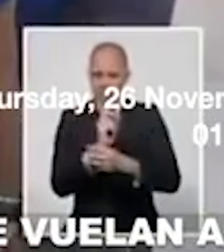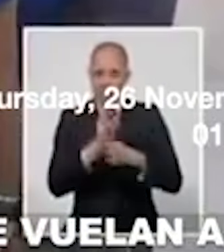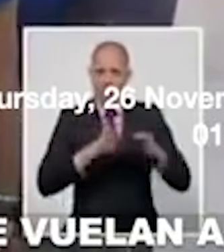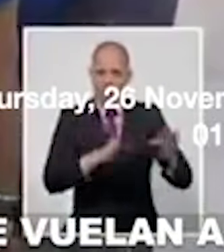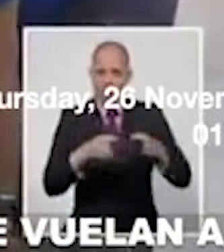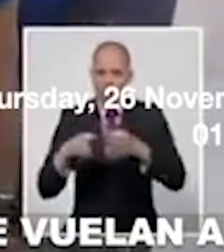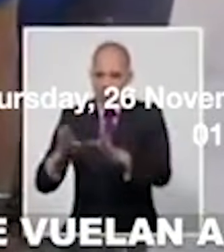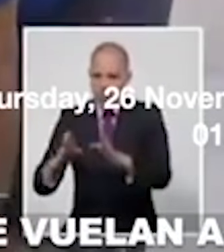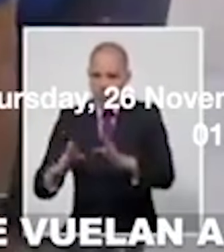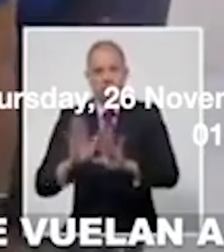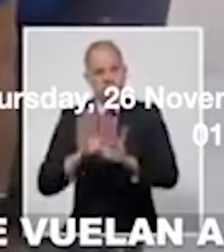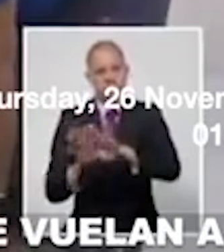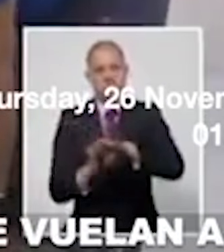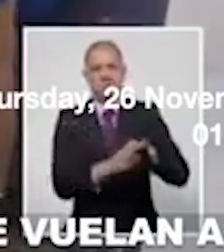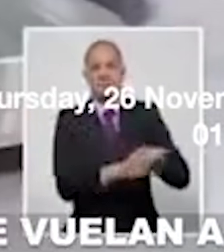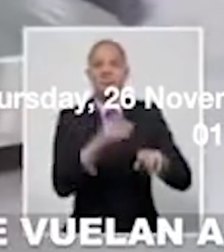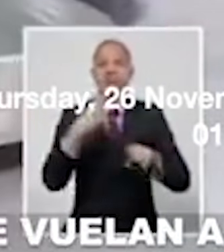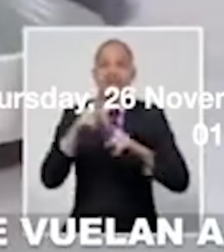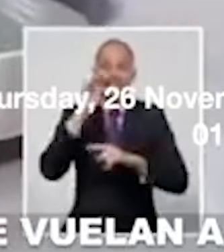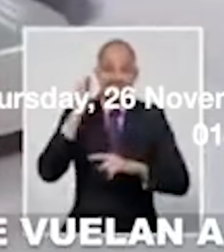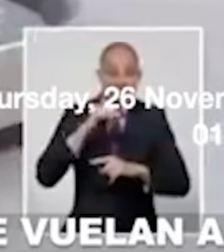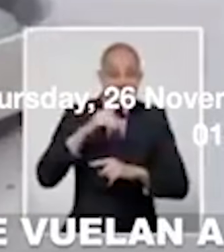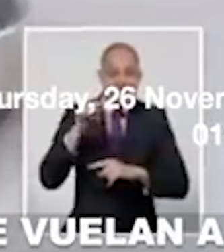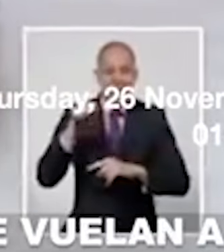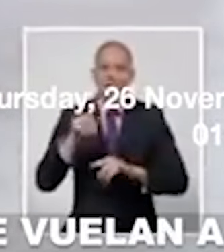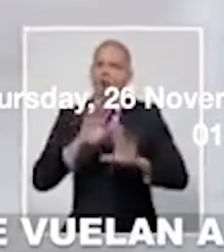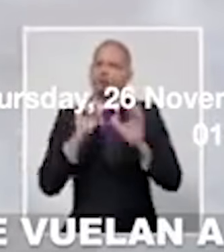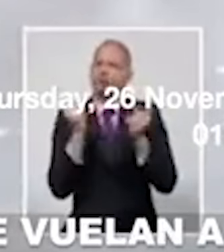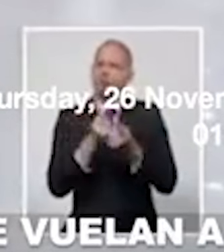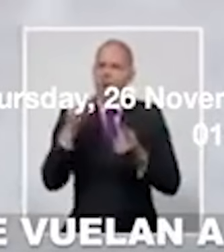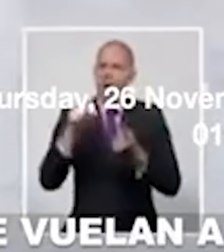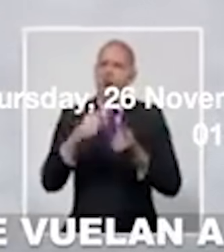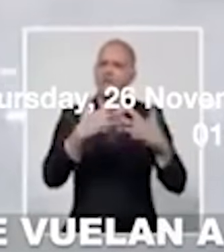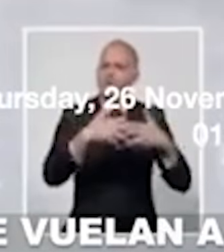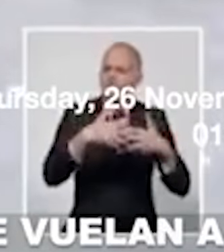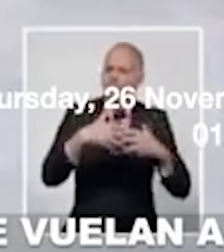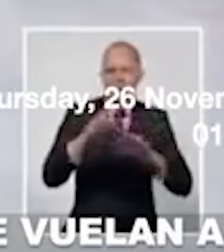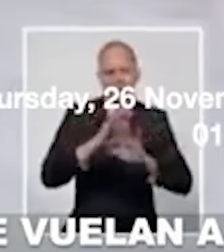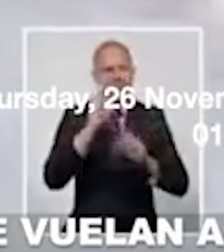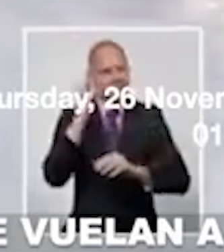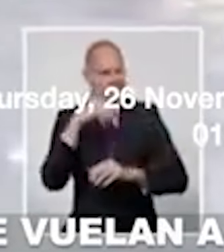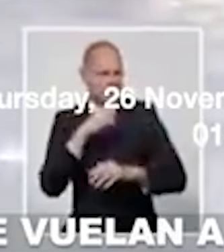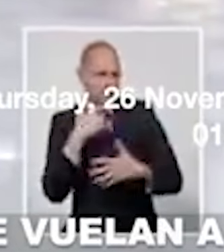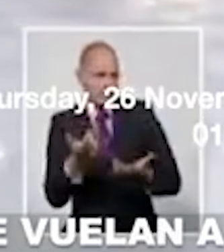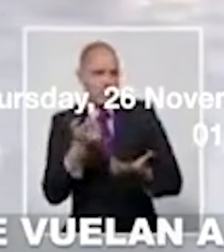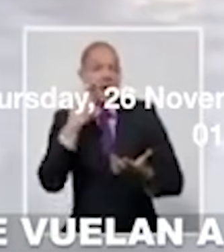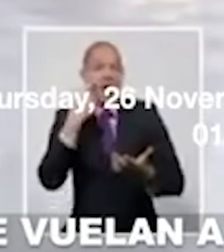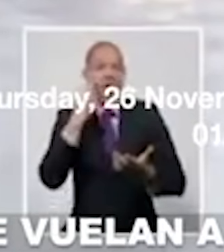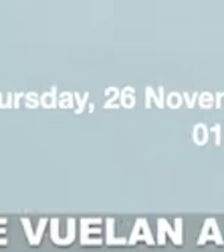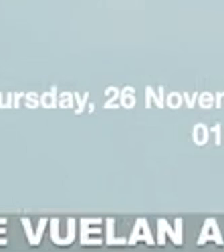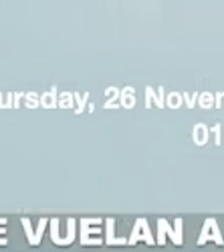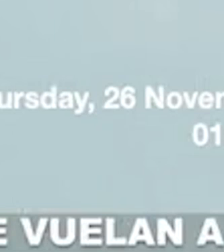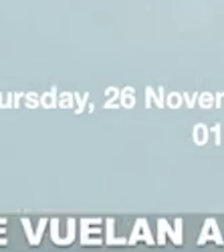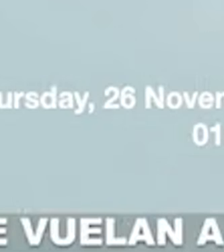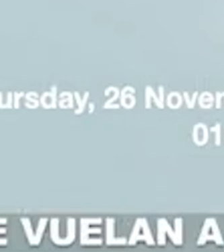noviembre. Eso es Iberia. Vamos con Air Europa, otra de las aerolíneas a las cuales los